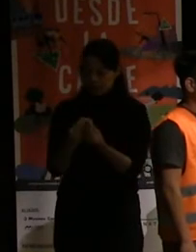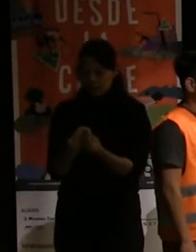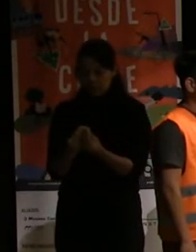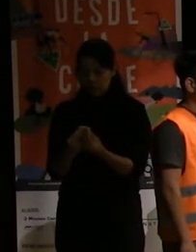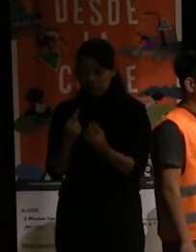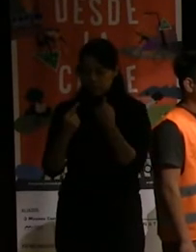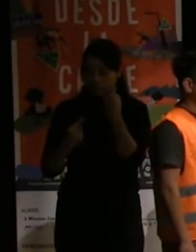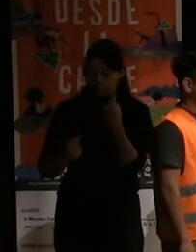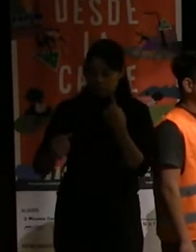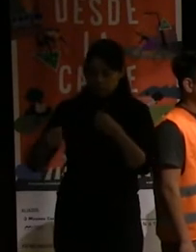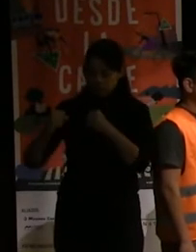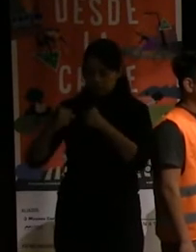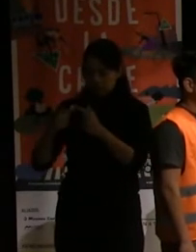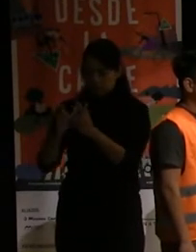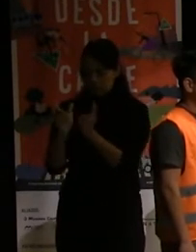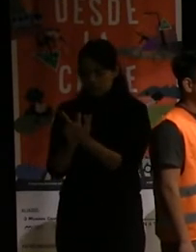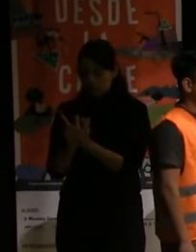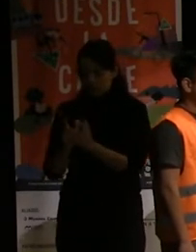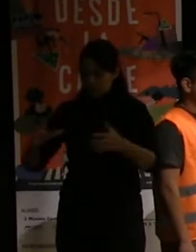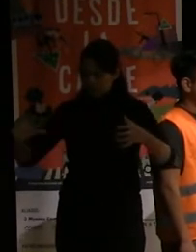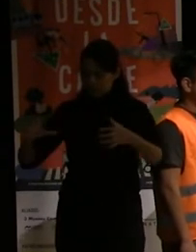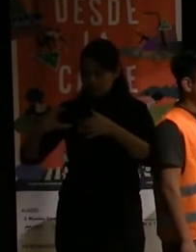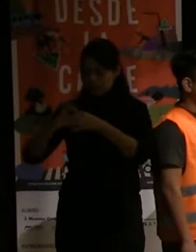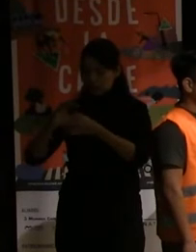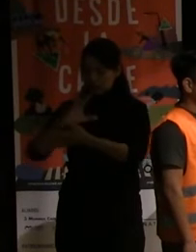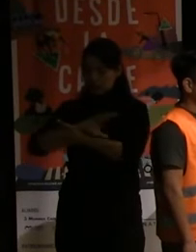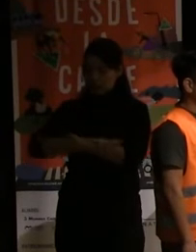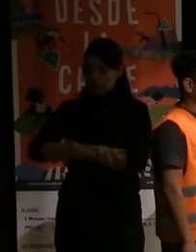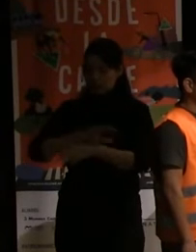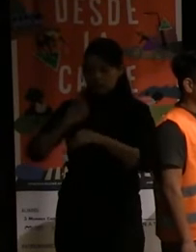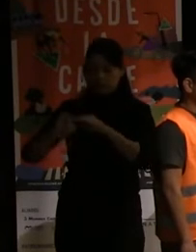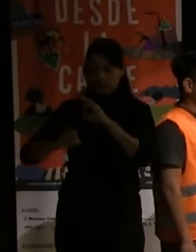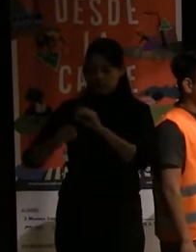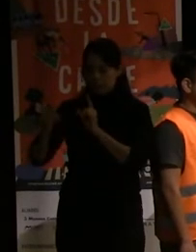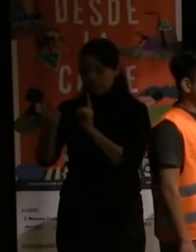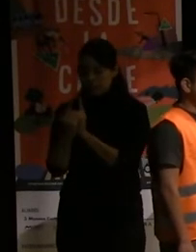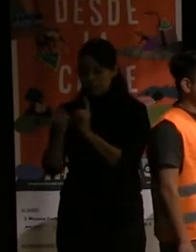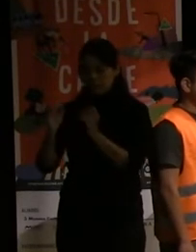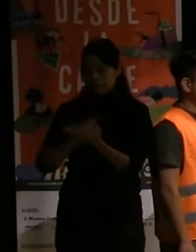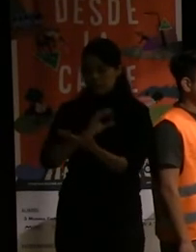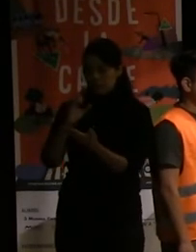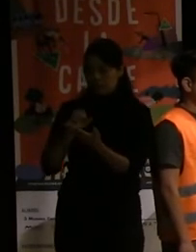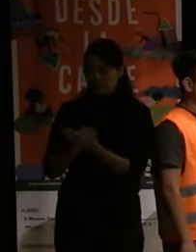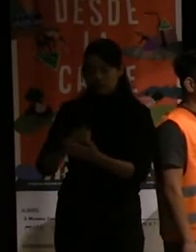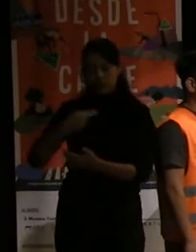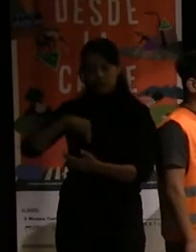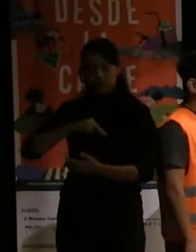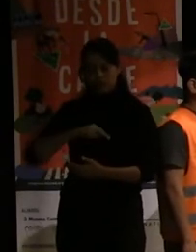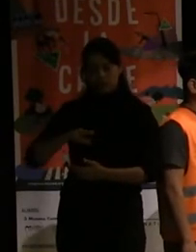fuerza colectiva unificada para tratar de hacer cambios en nuestra ciudad estamos muy comprometidos con eso